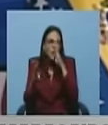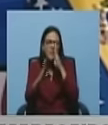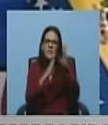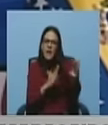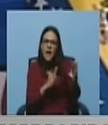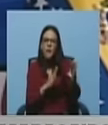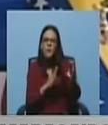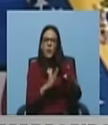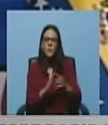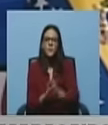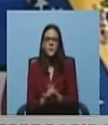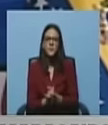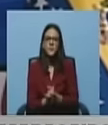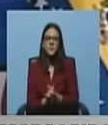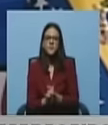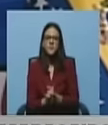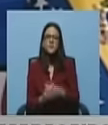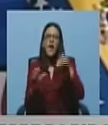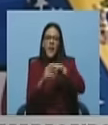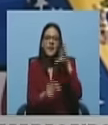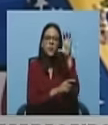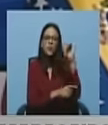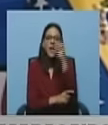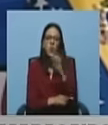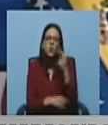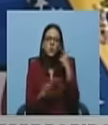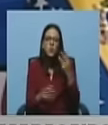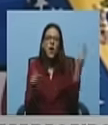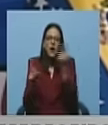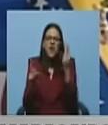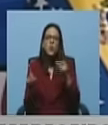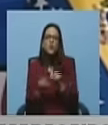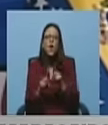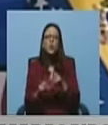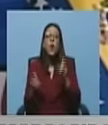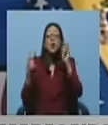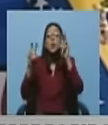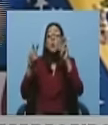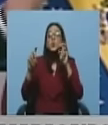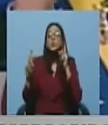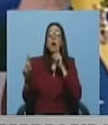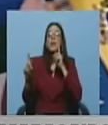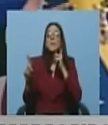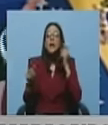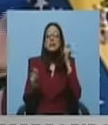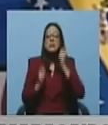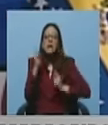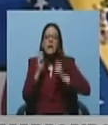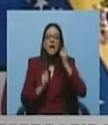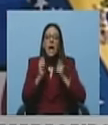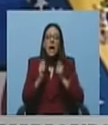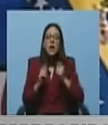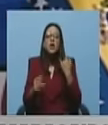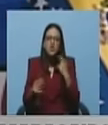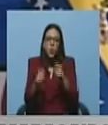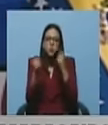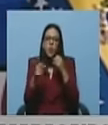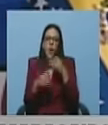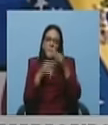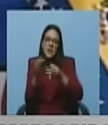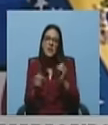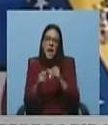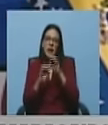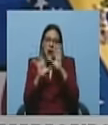directos en el estado Zulia, que utilizó como fachada, lo dice la última rueda de prensa, utilizó como